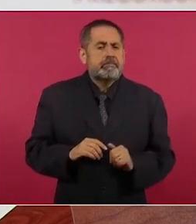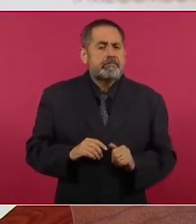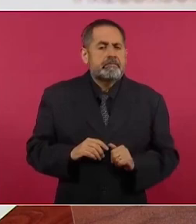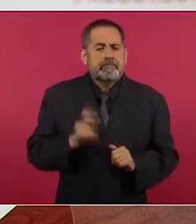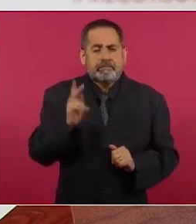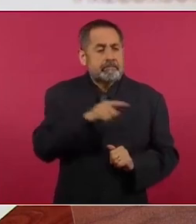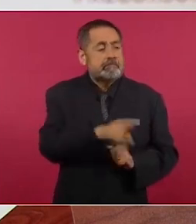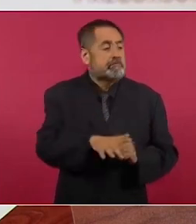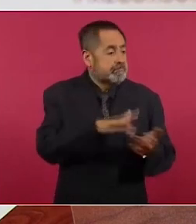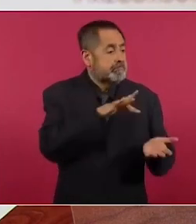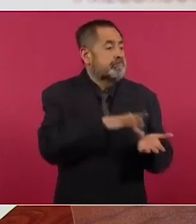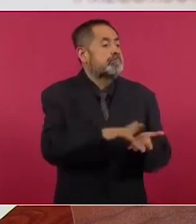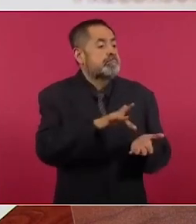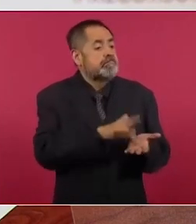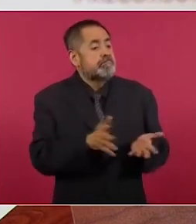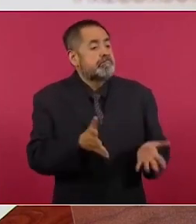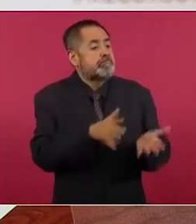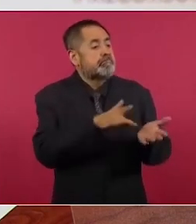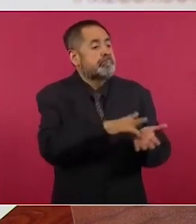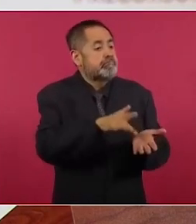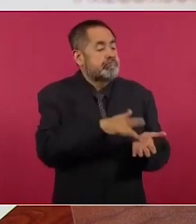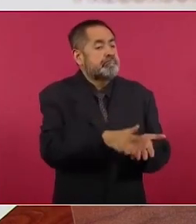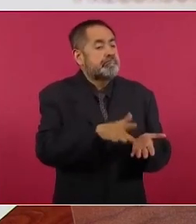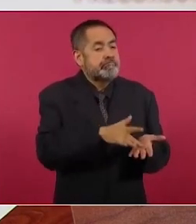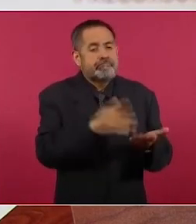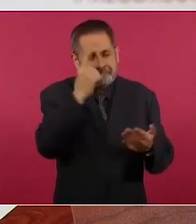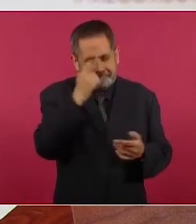pero apoyando